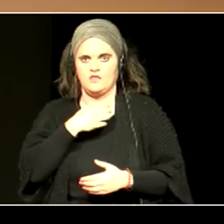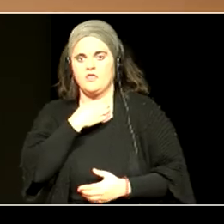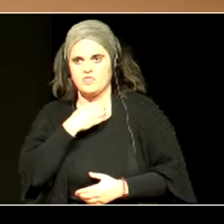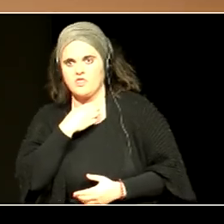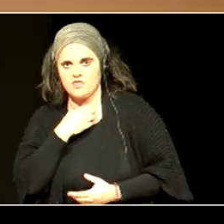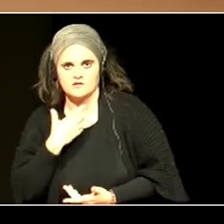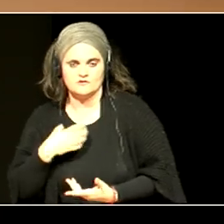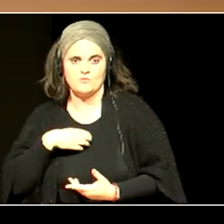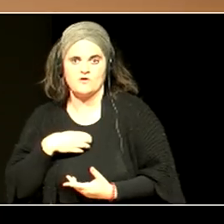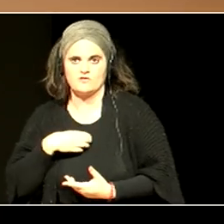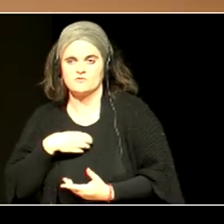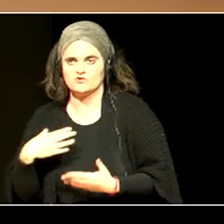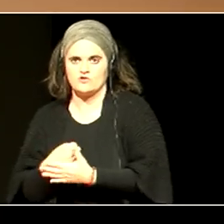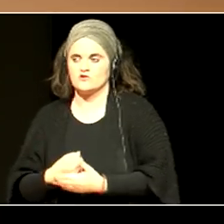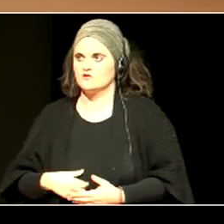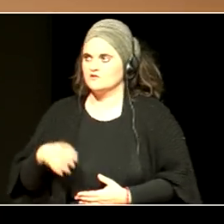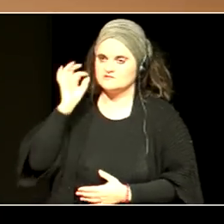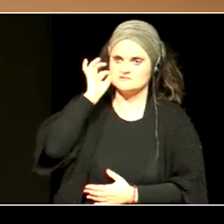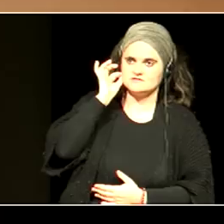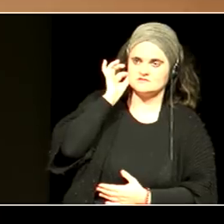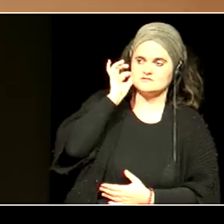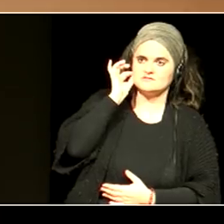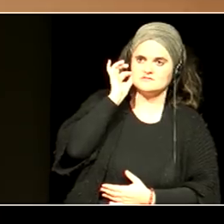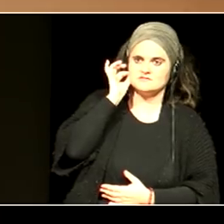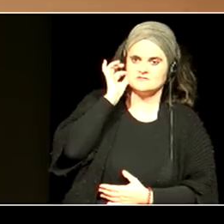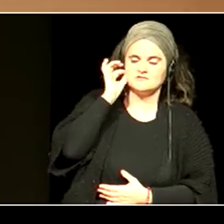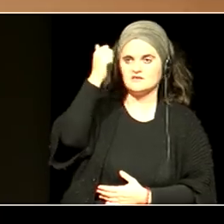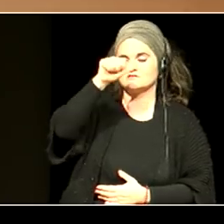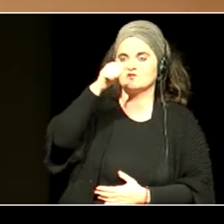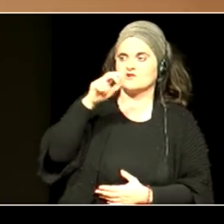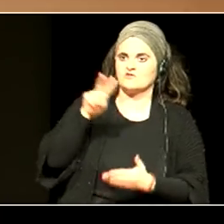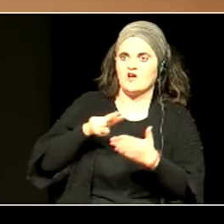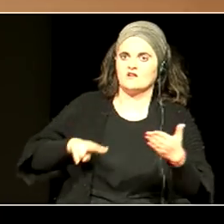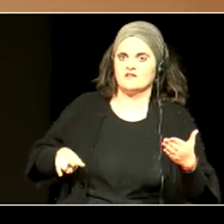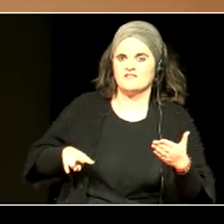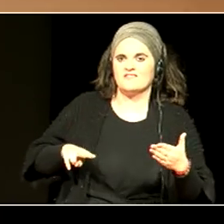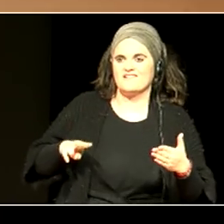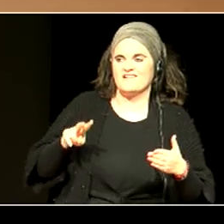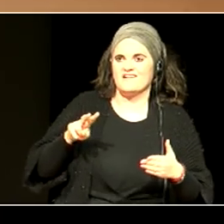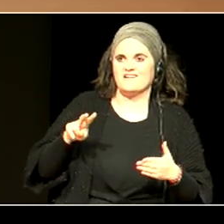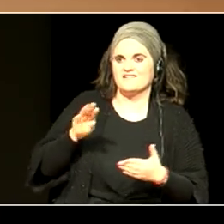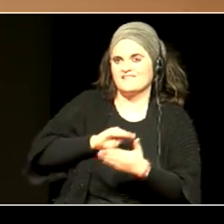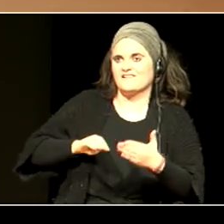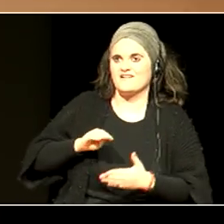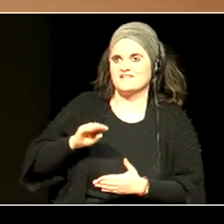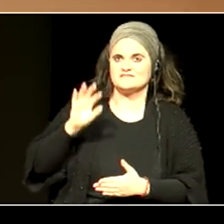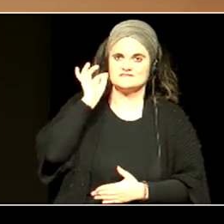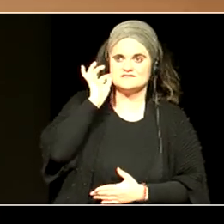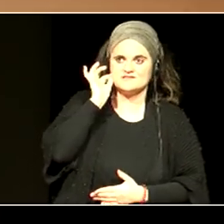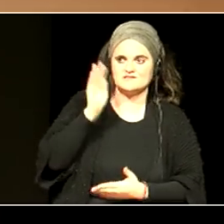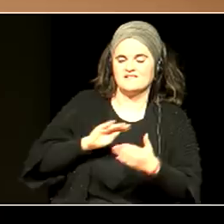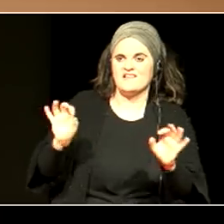señor este que nos ha leído ni a b ni a Simón de no se ha leído nada y él ya sabe